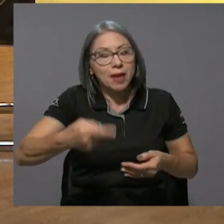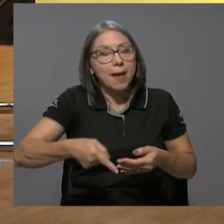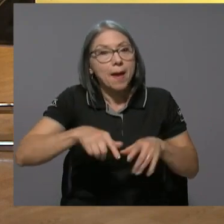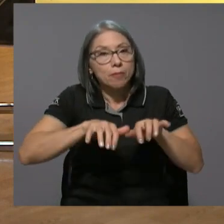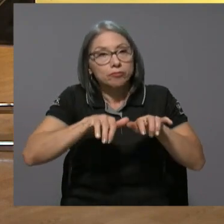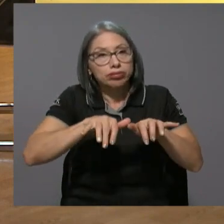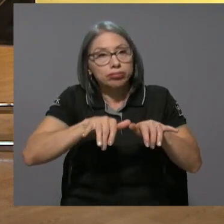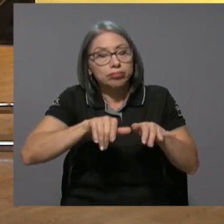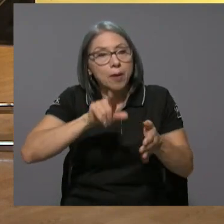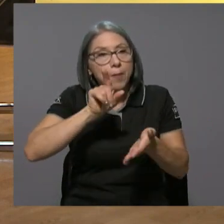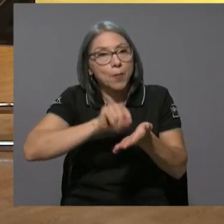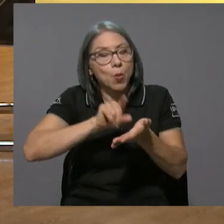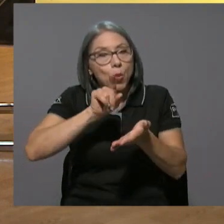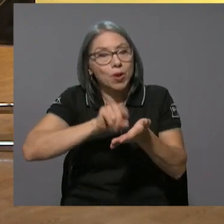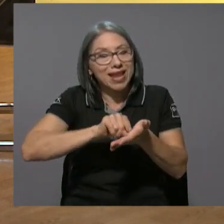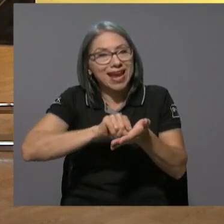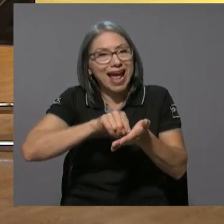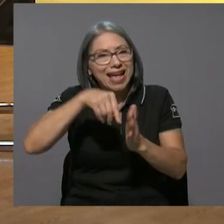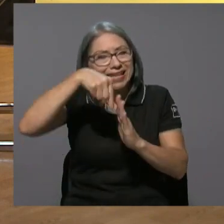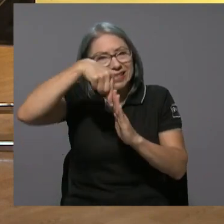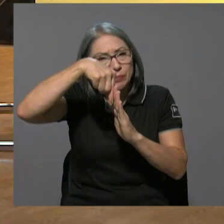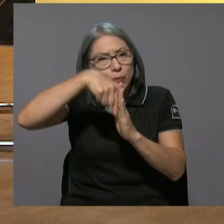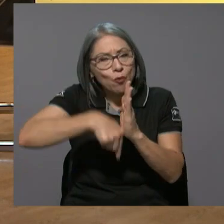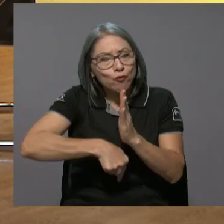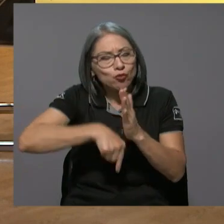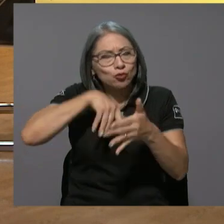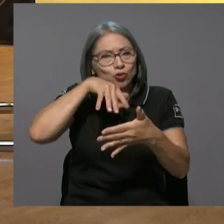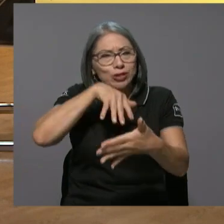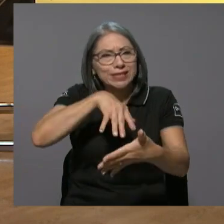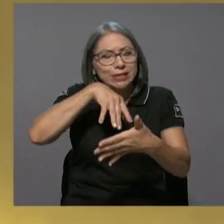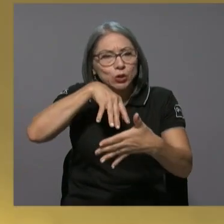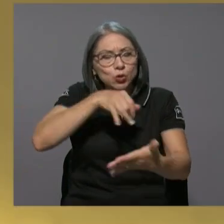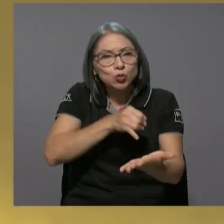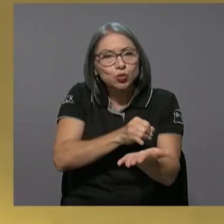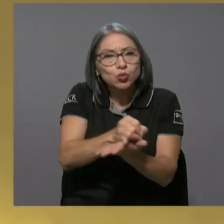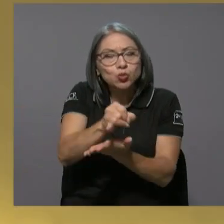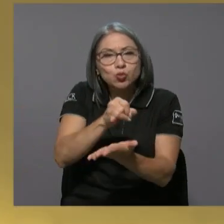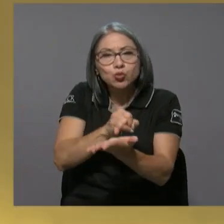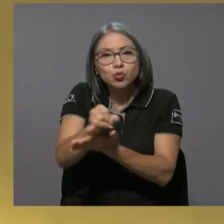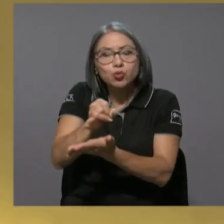publica estudios muy profundos, muy